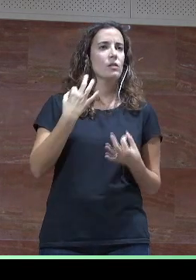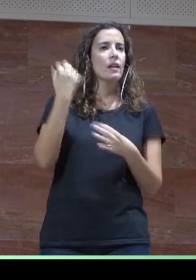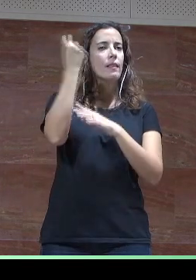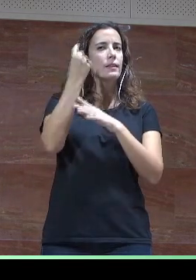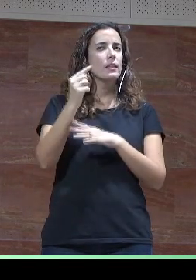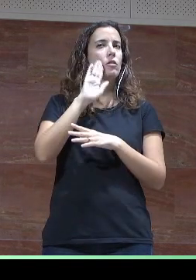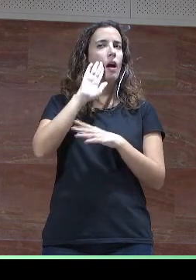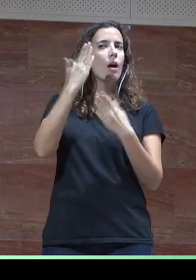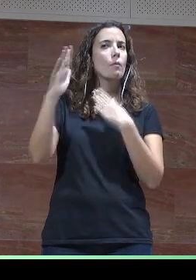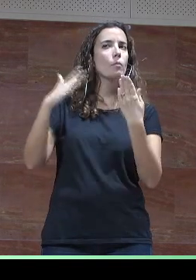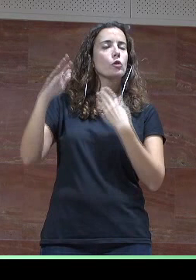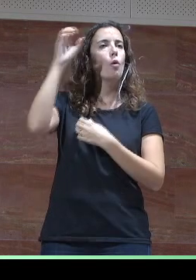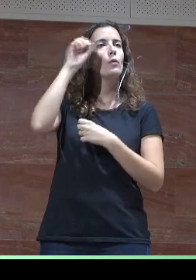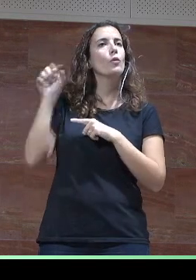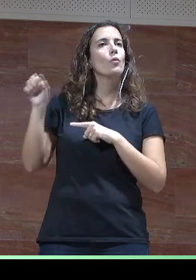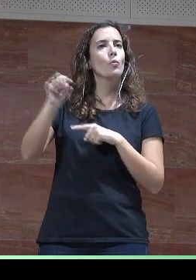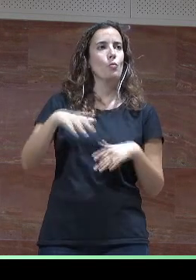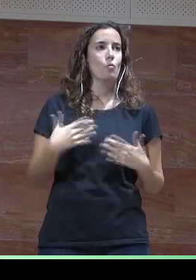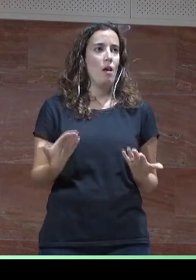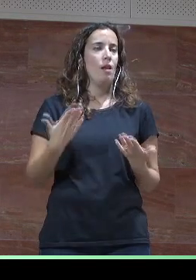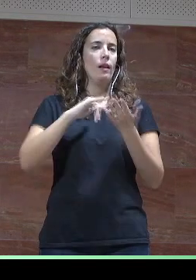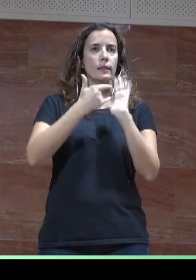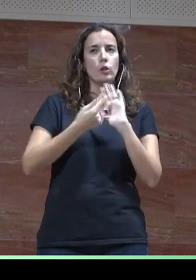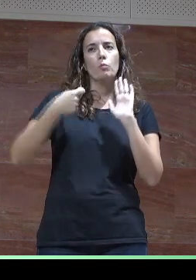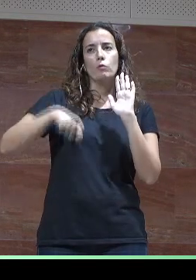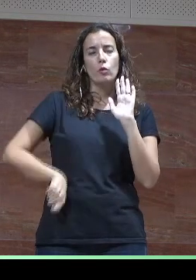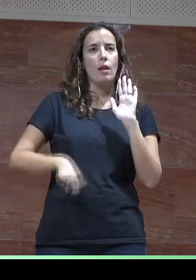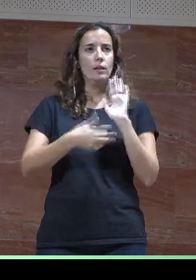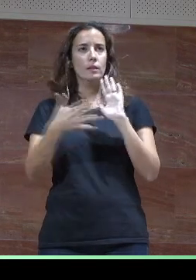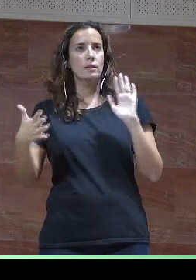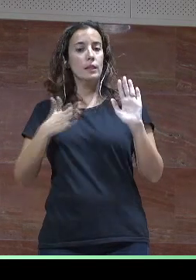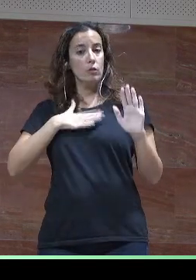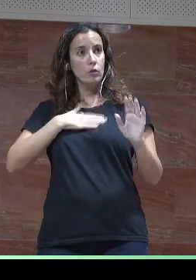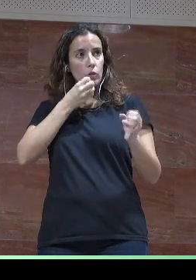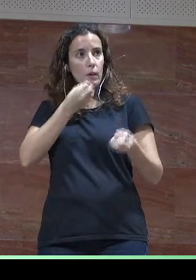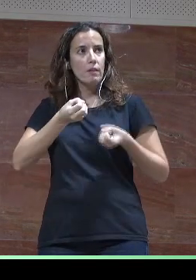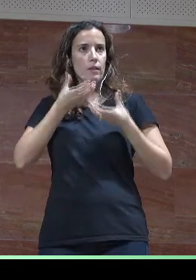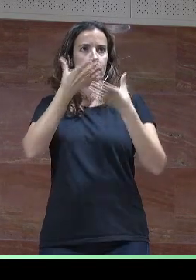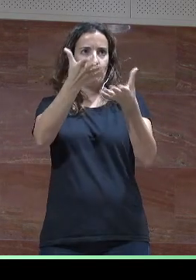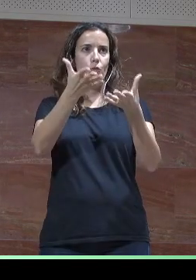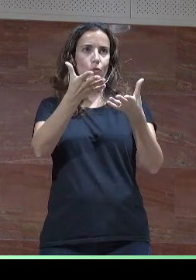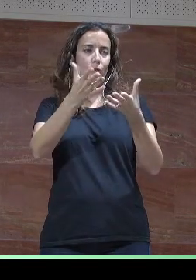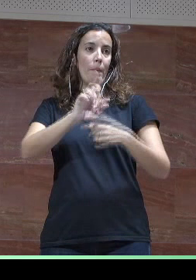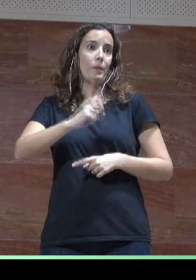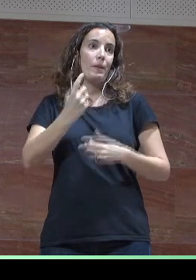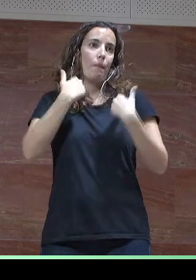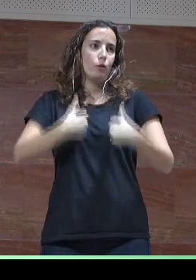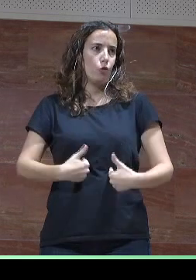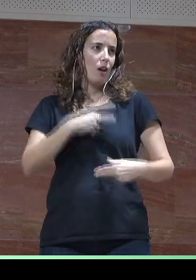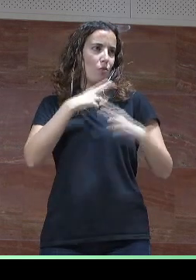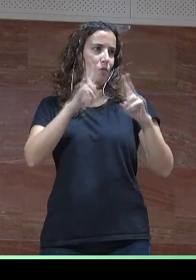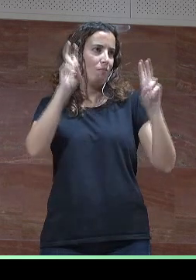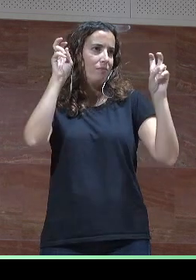nos han propuesto los arquitectos y los profesionales y que manifestemos pues, en primera persona, como se llama esta mesa,